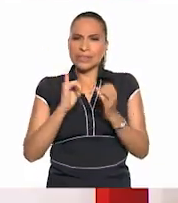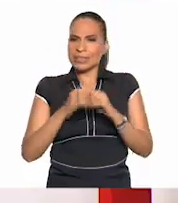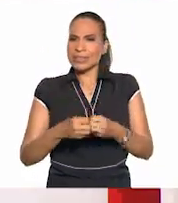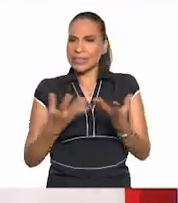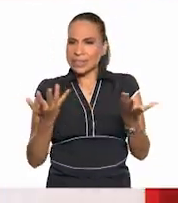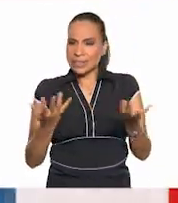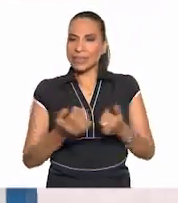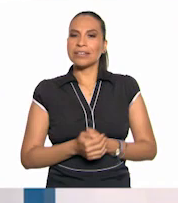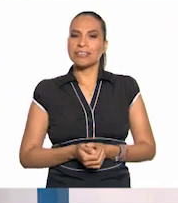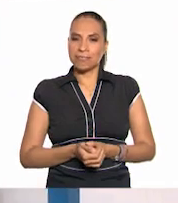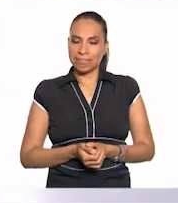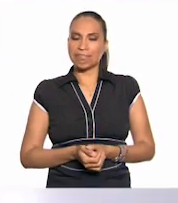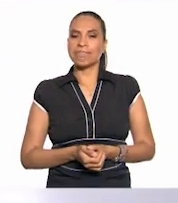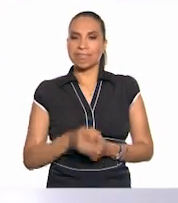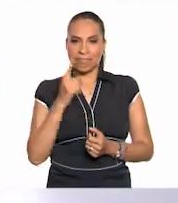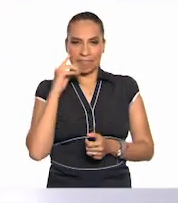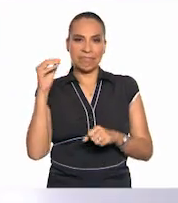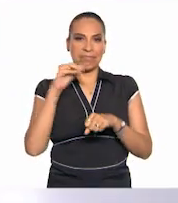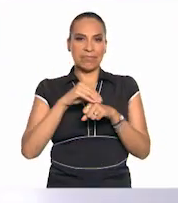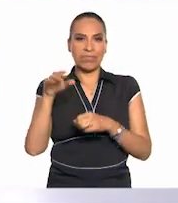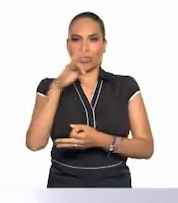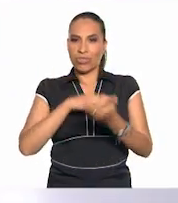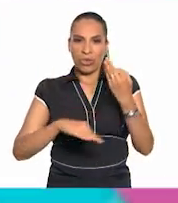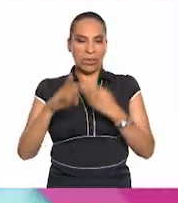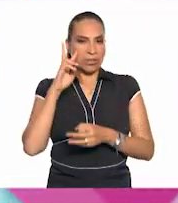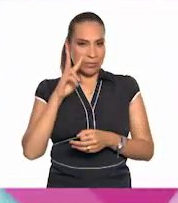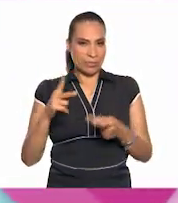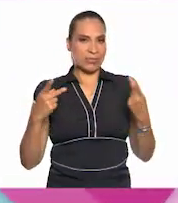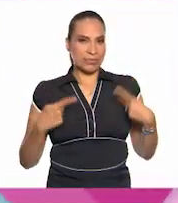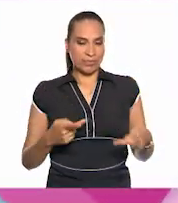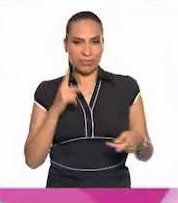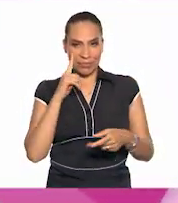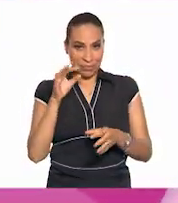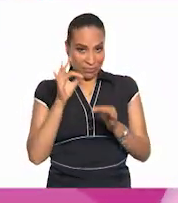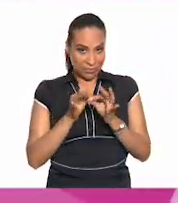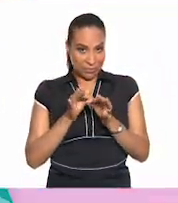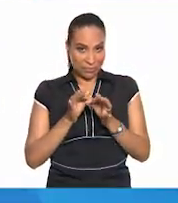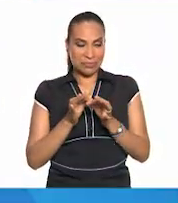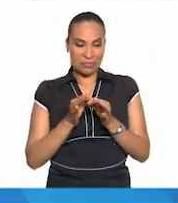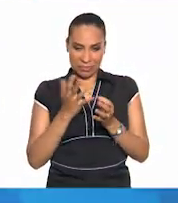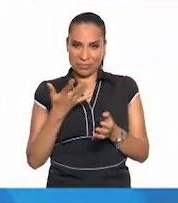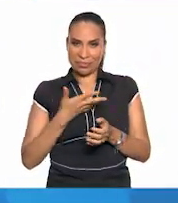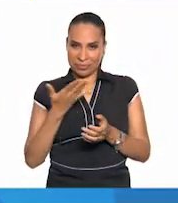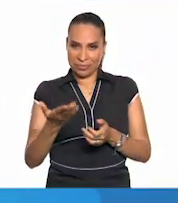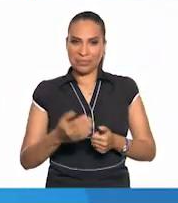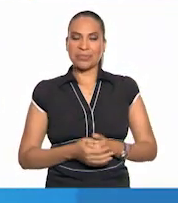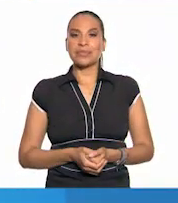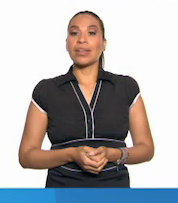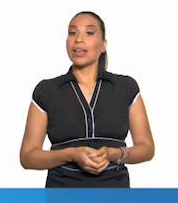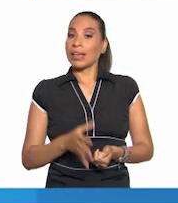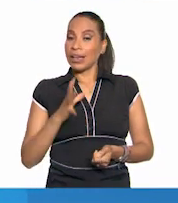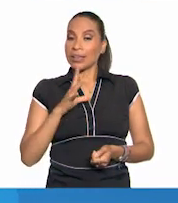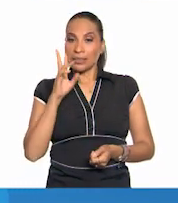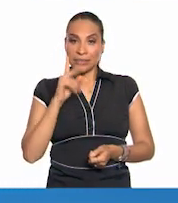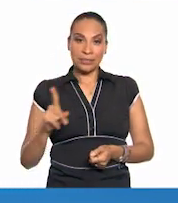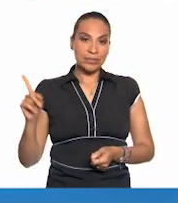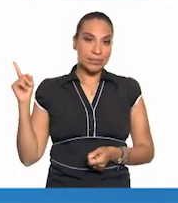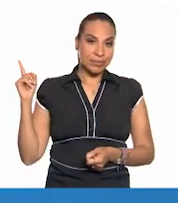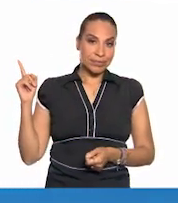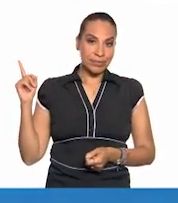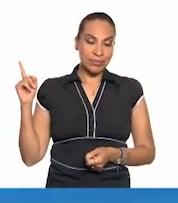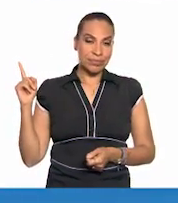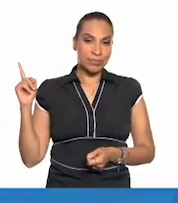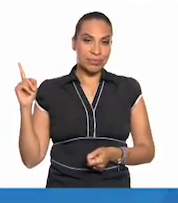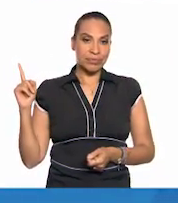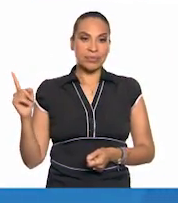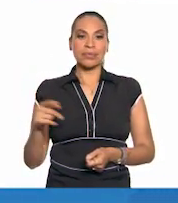A ver, ahí las voy a poner para que todo el mundo las vea. Gracias. ¿Están listos? Ahí está, maestra. ¿Listos? Ah, muy bien. A ver, compártenoslas, por